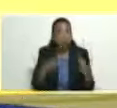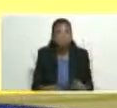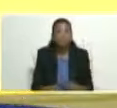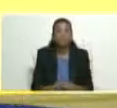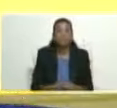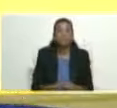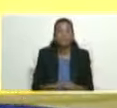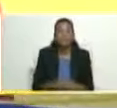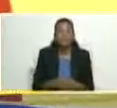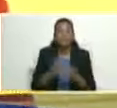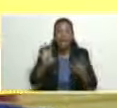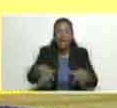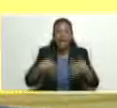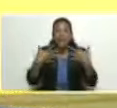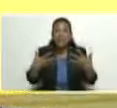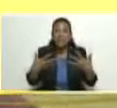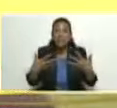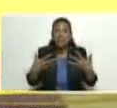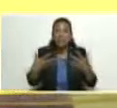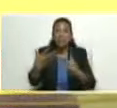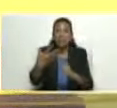Y en décimo lugar,